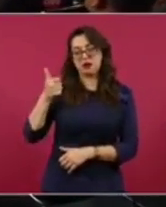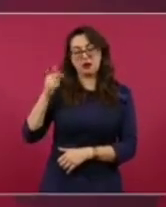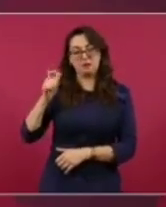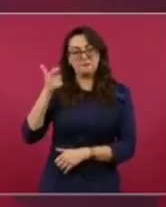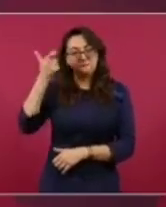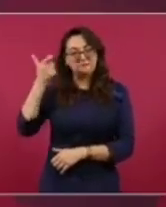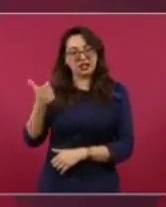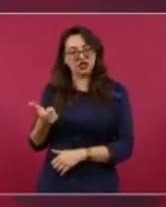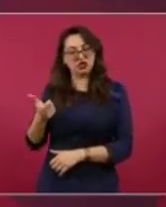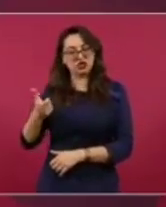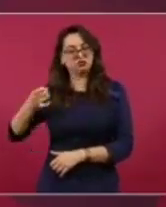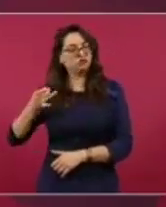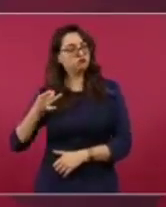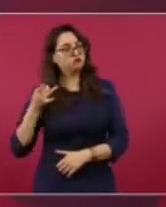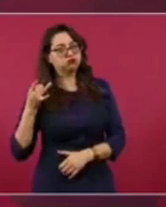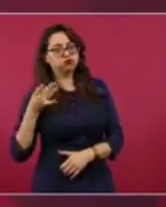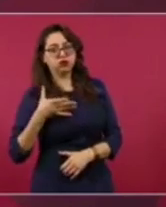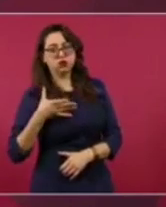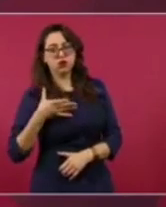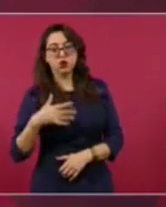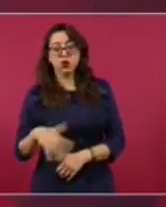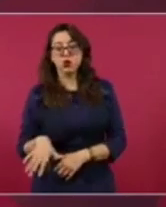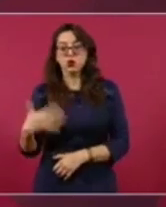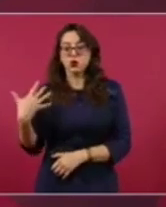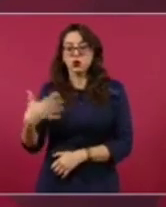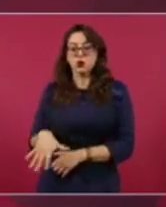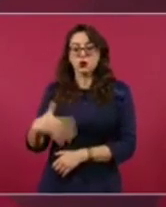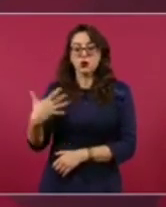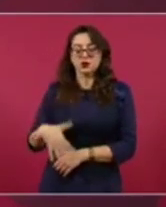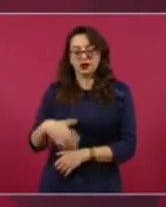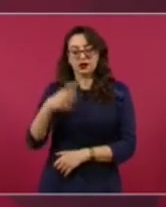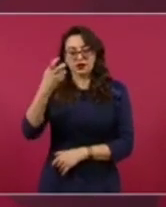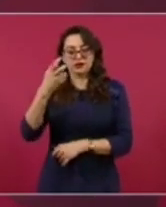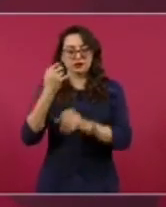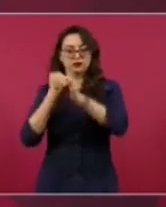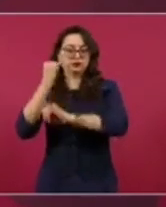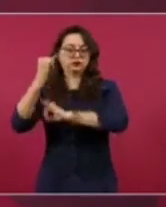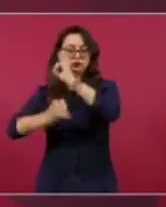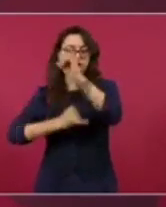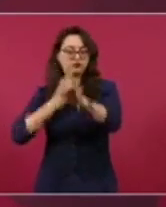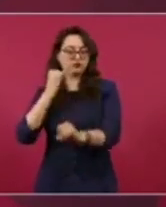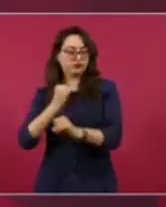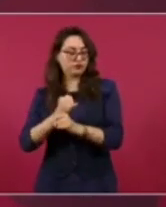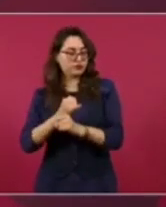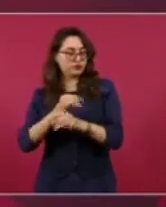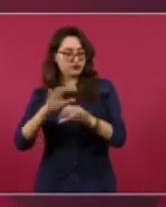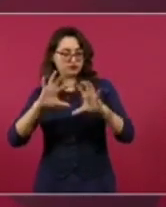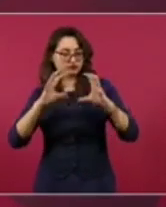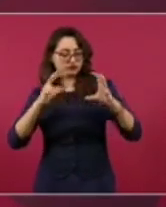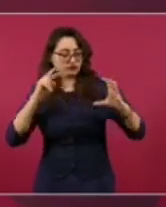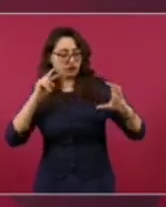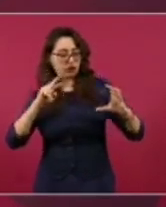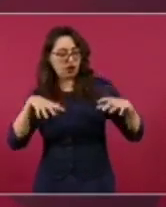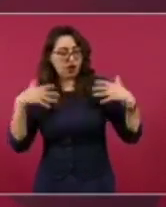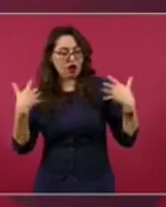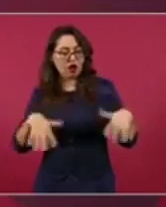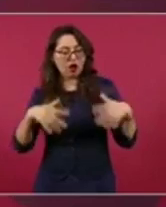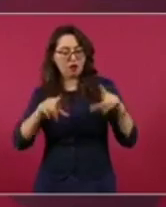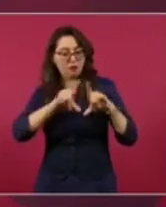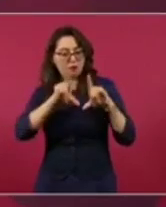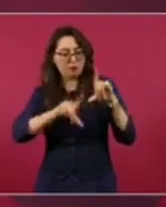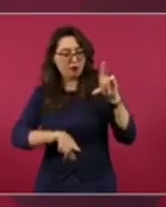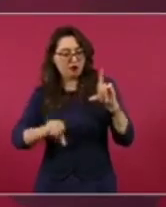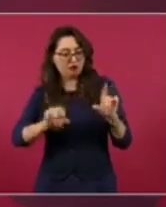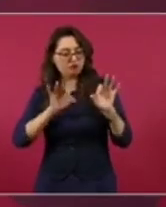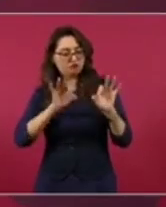Pueden decir nuestros adversarios que son otros factores, sí. Sí, sí, sí, hay